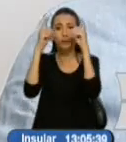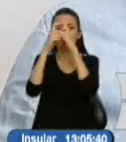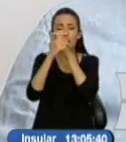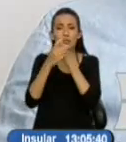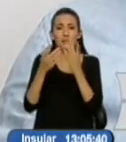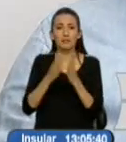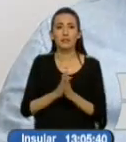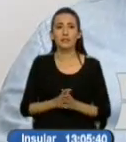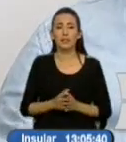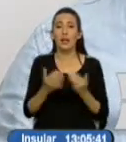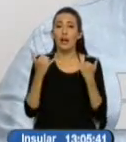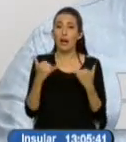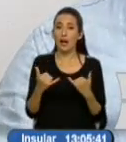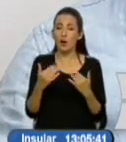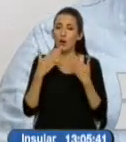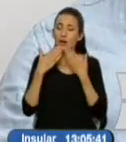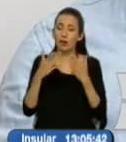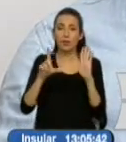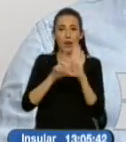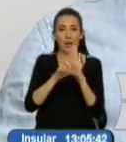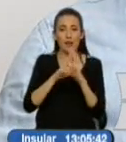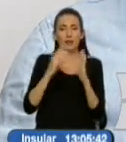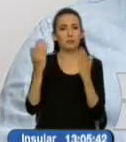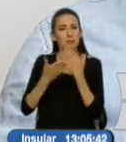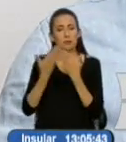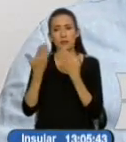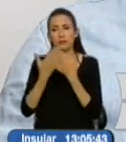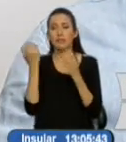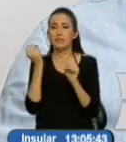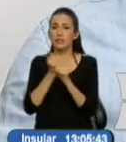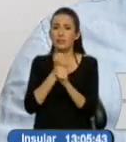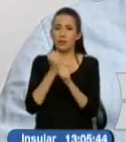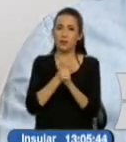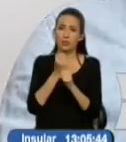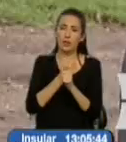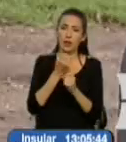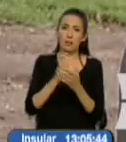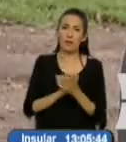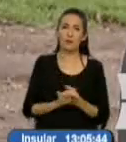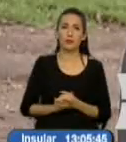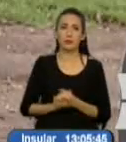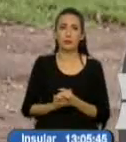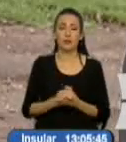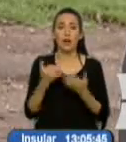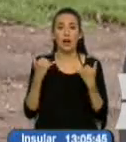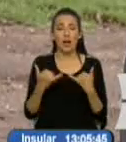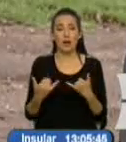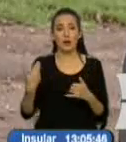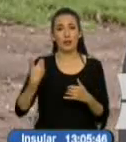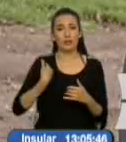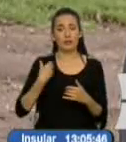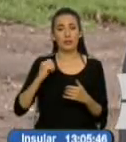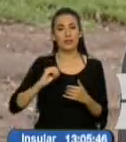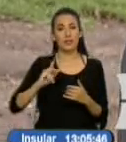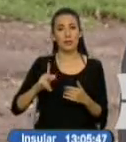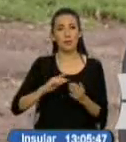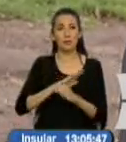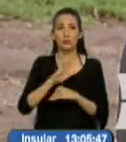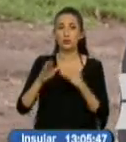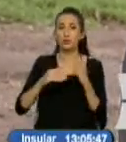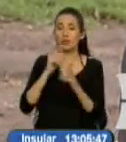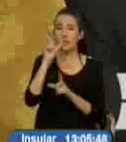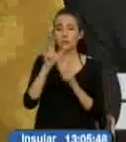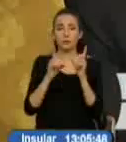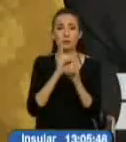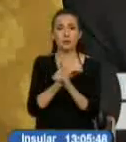empleo, claro que sí. Ahora, gracias a esta política, pues tenemos más éxito. Ahora tenemos oportunidades todas las personas con